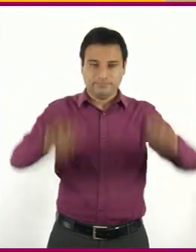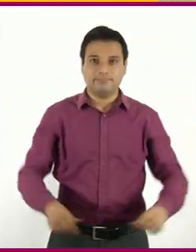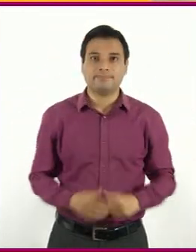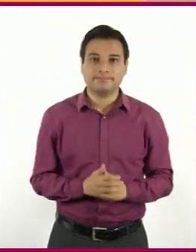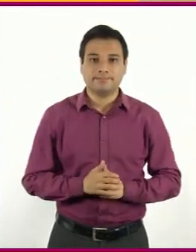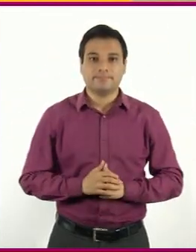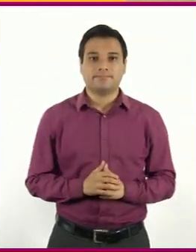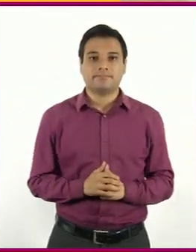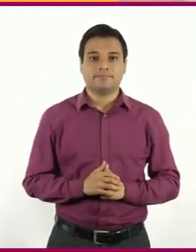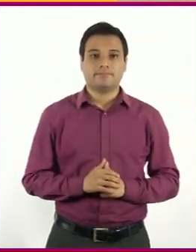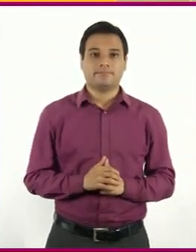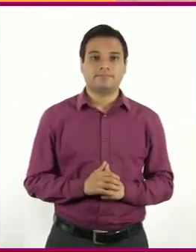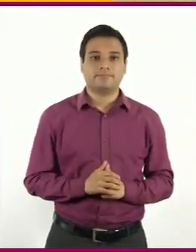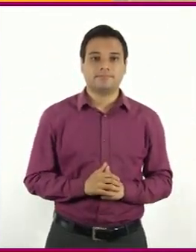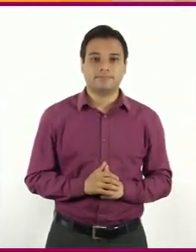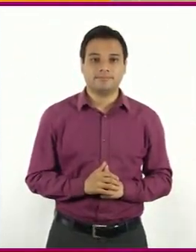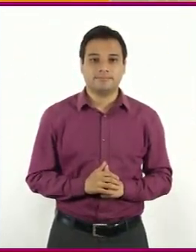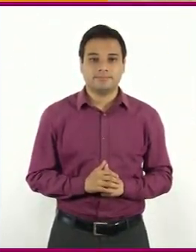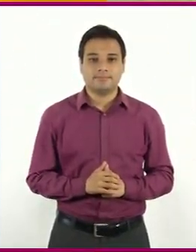Voy abajo un poquito.